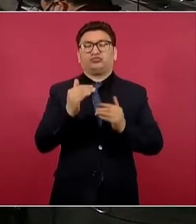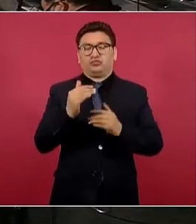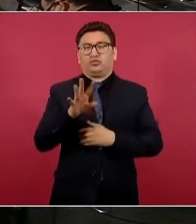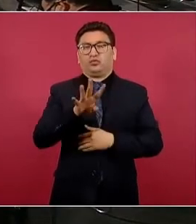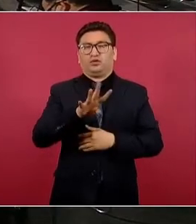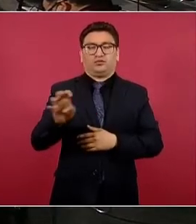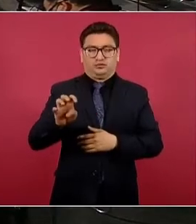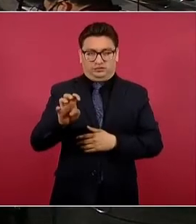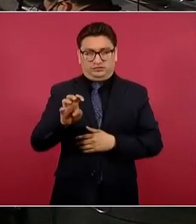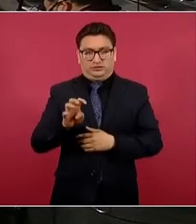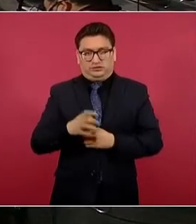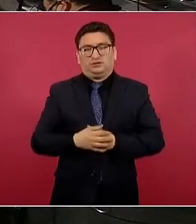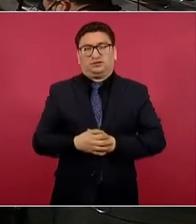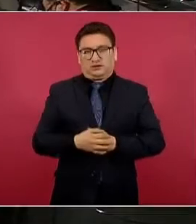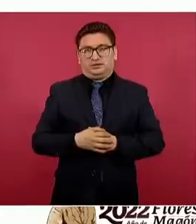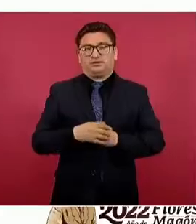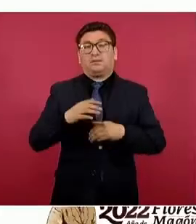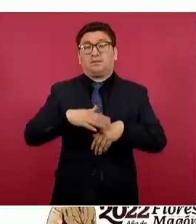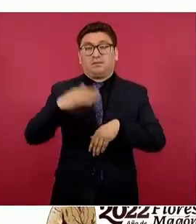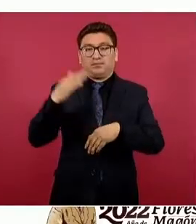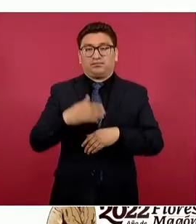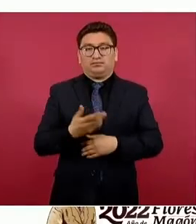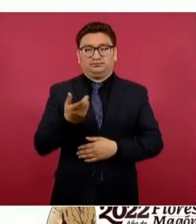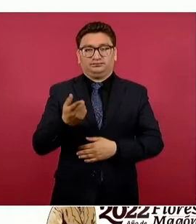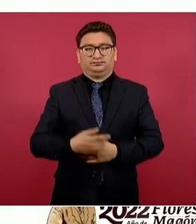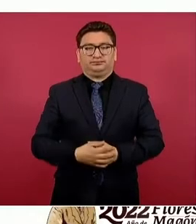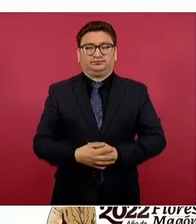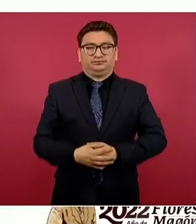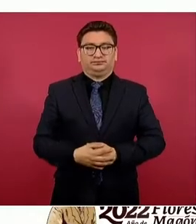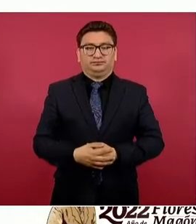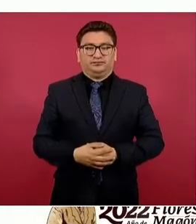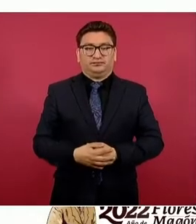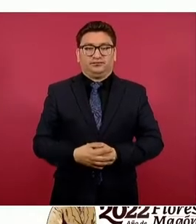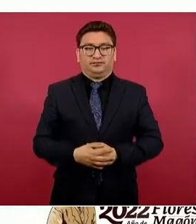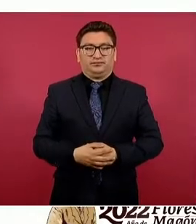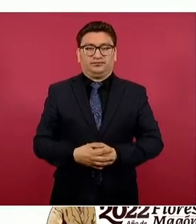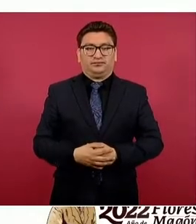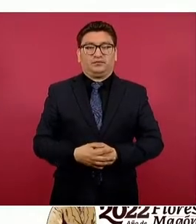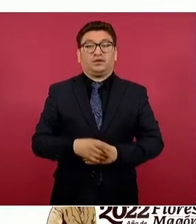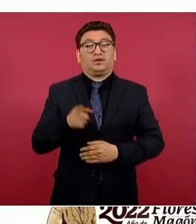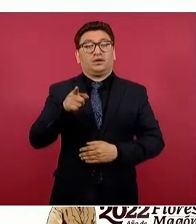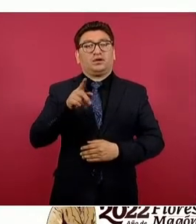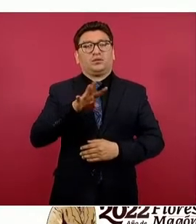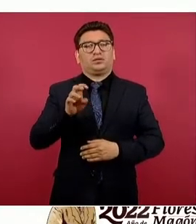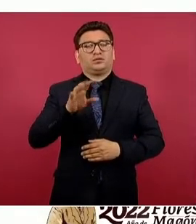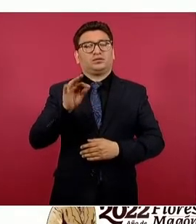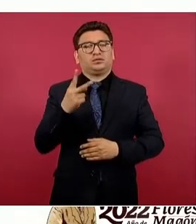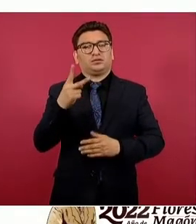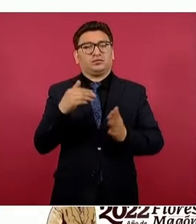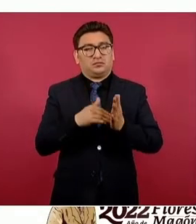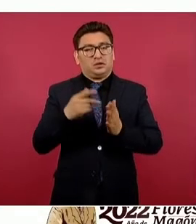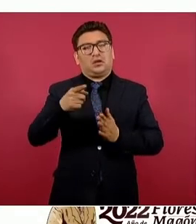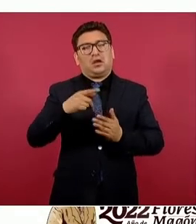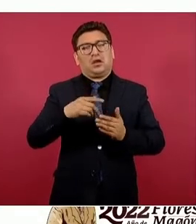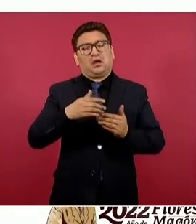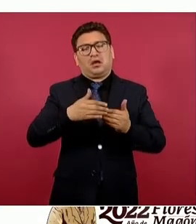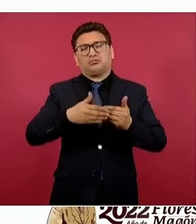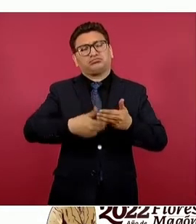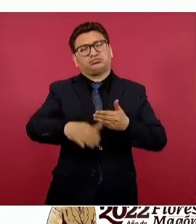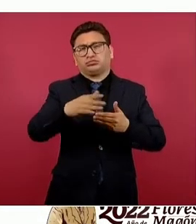442,000 vacunas de refuerzo aplicadas, y así hasta terminar el mes. Y pensamos que vamos